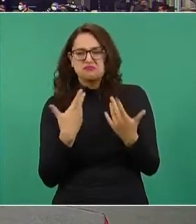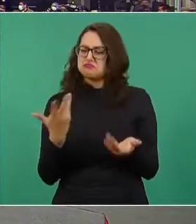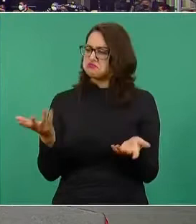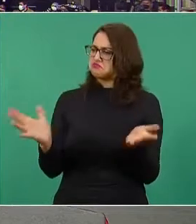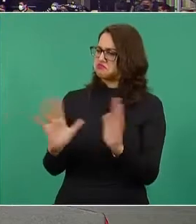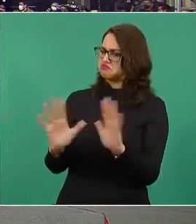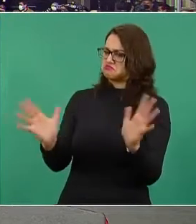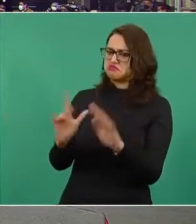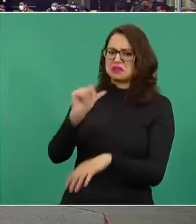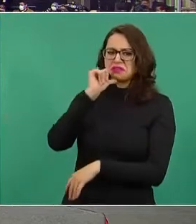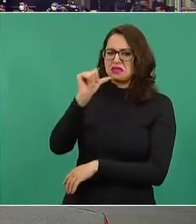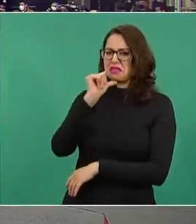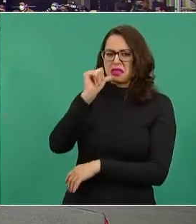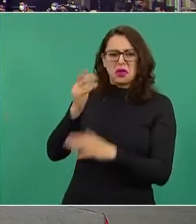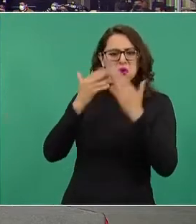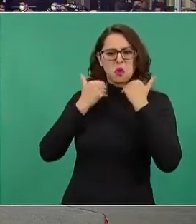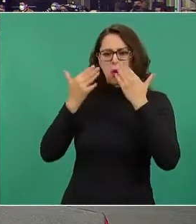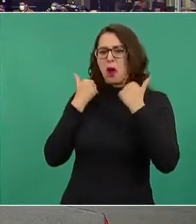ningún plan